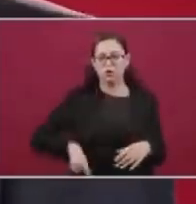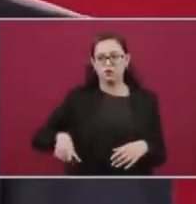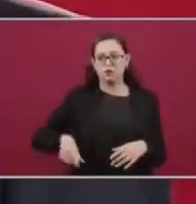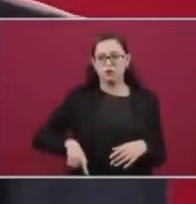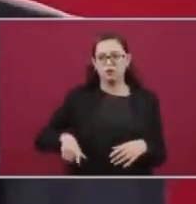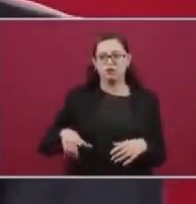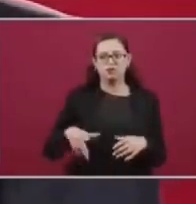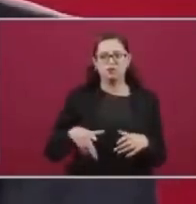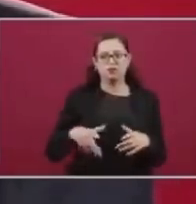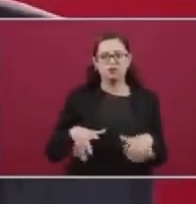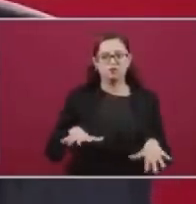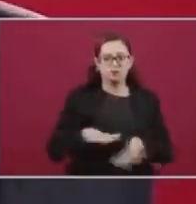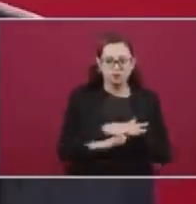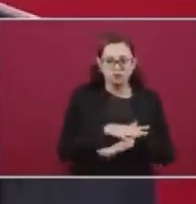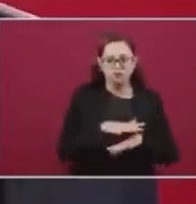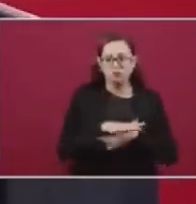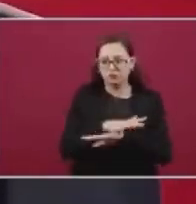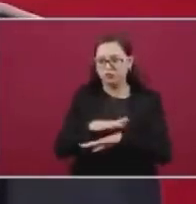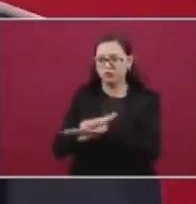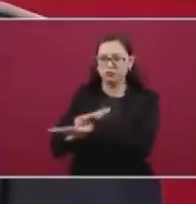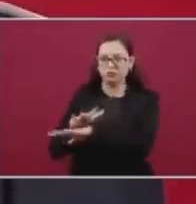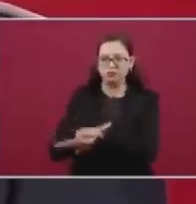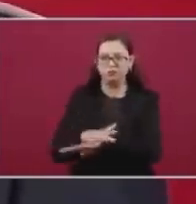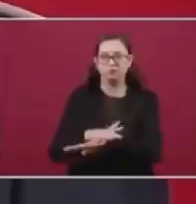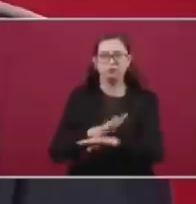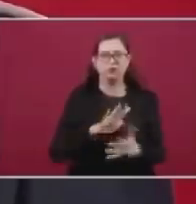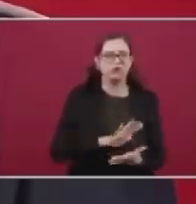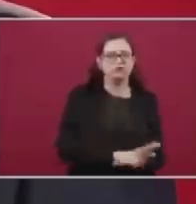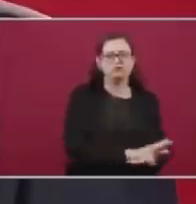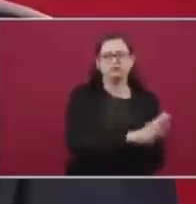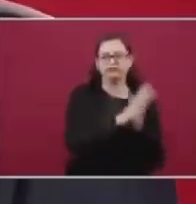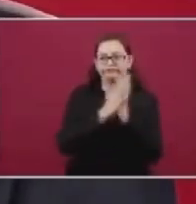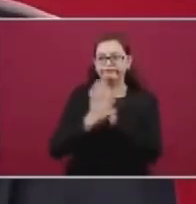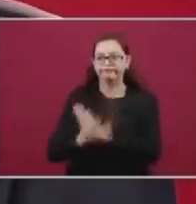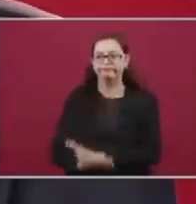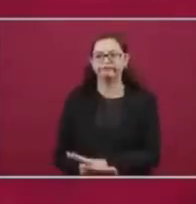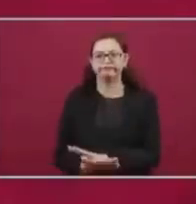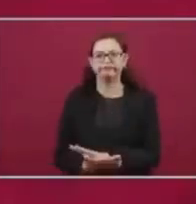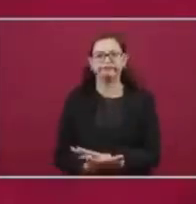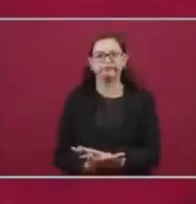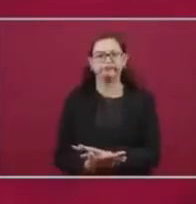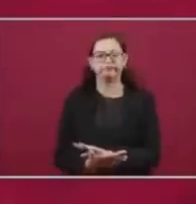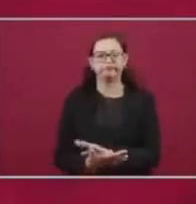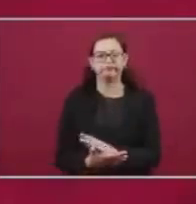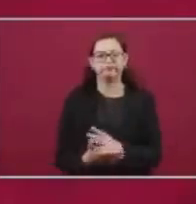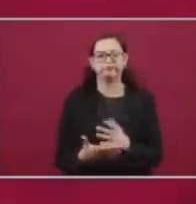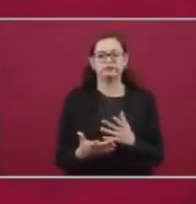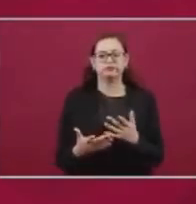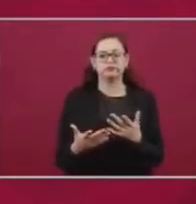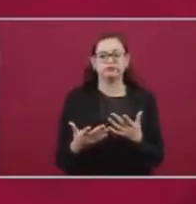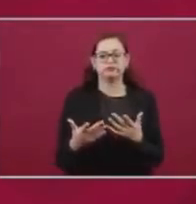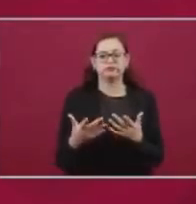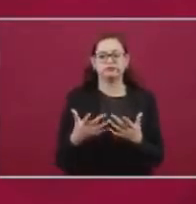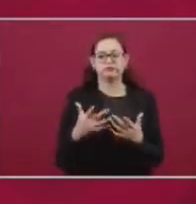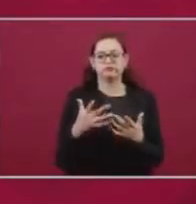de cambios, de transformaciones, de